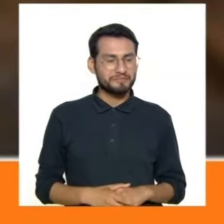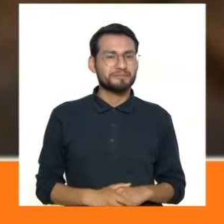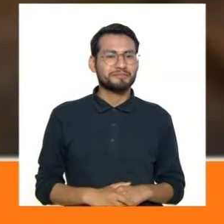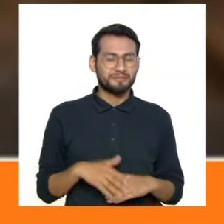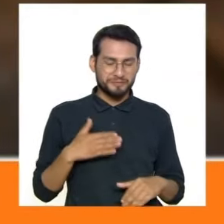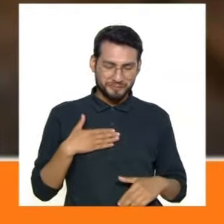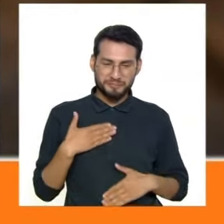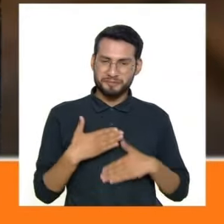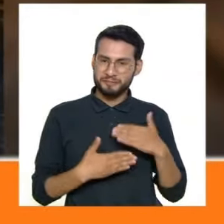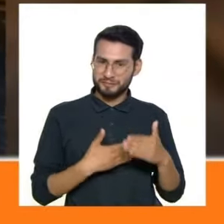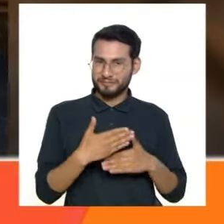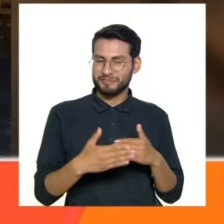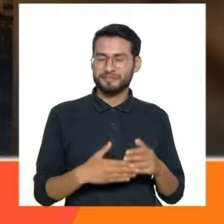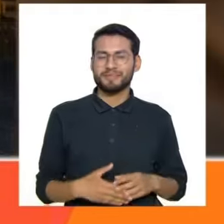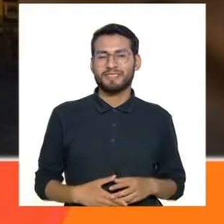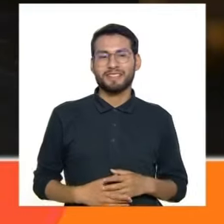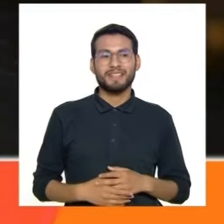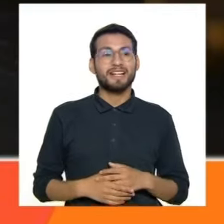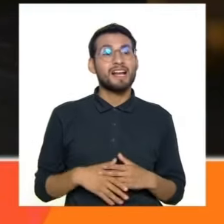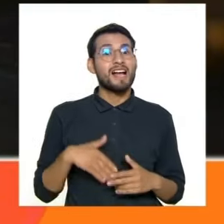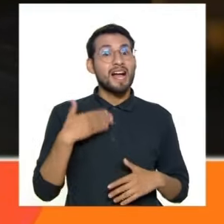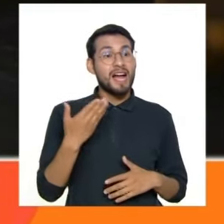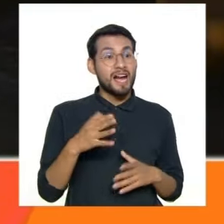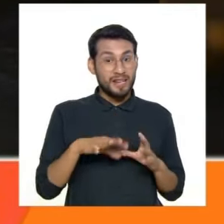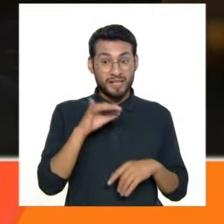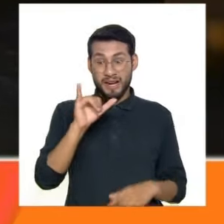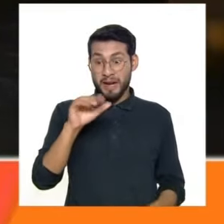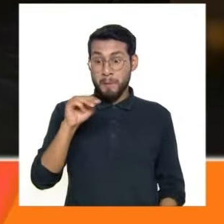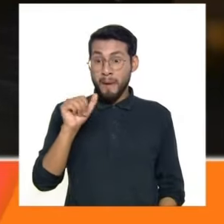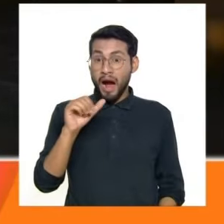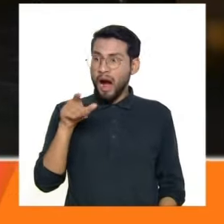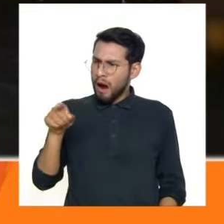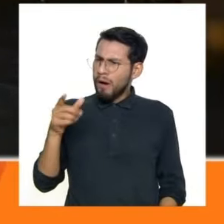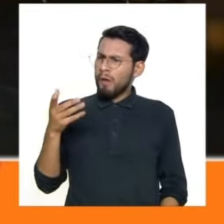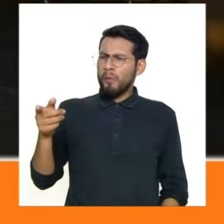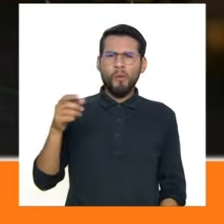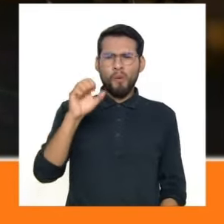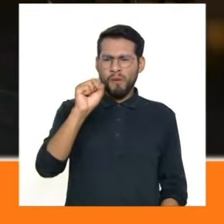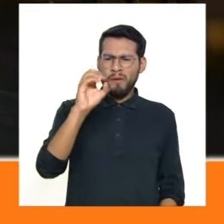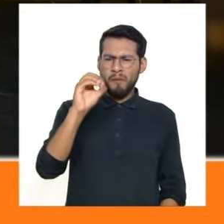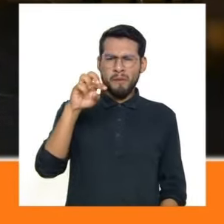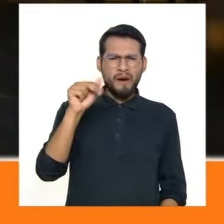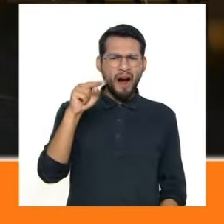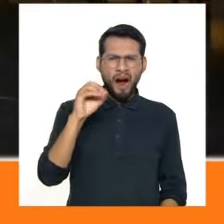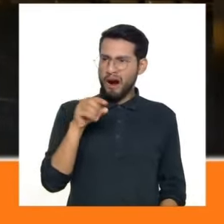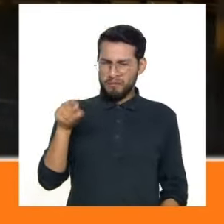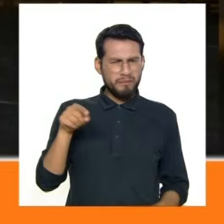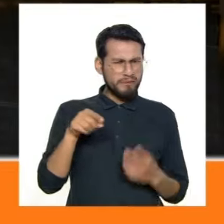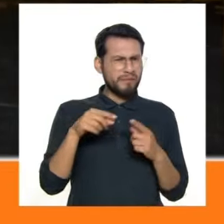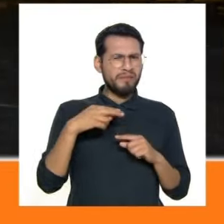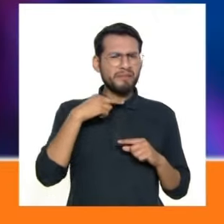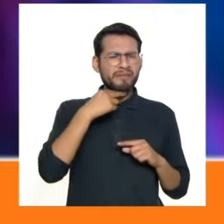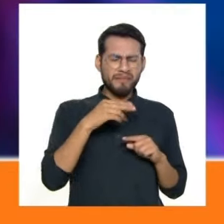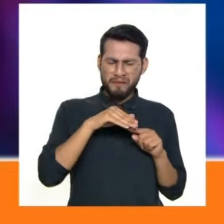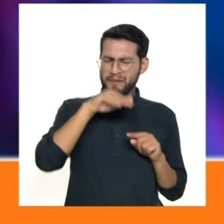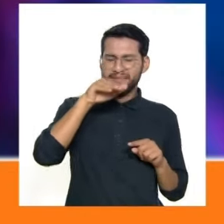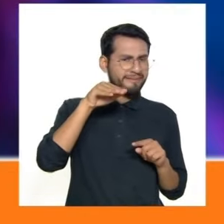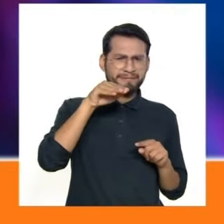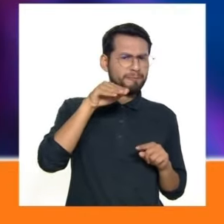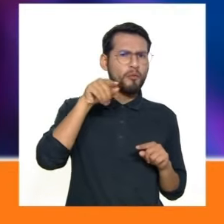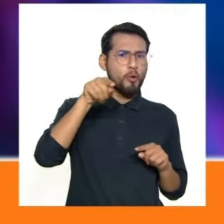ese camino y cuando encontré el repertorio de ima me di cuenta que ella es una soprano Sí pero no es solo una soprano porque su